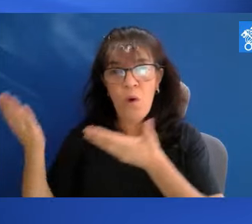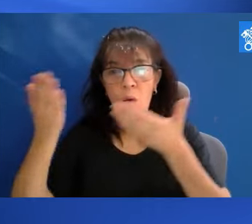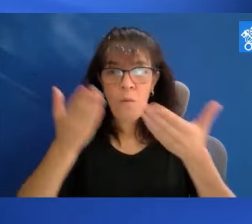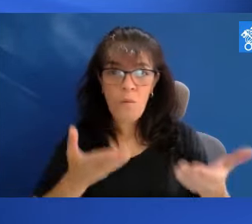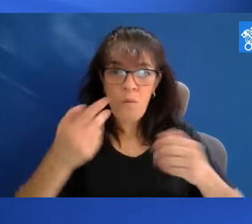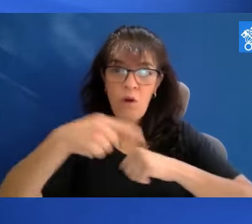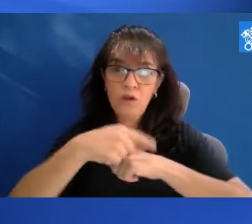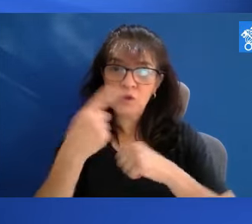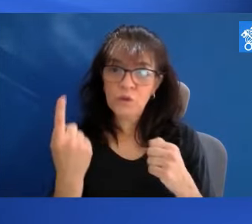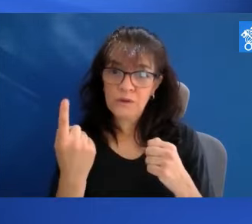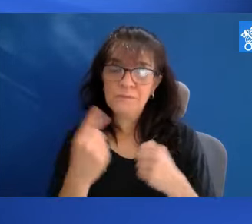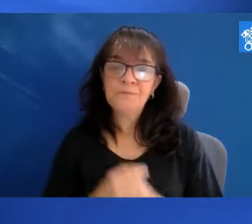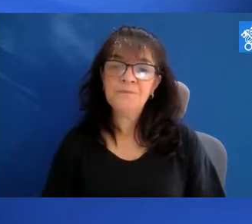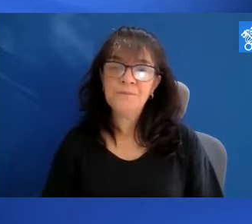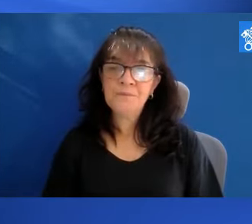llevan consigo.